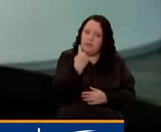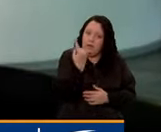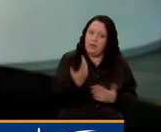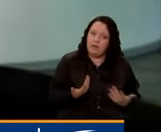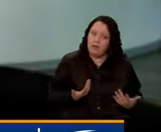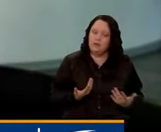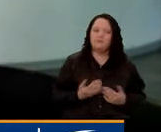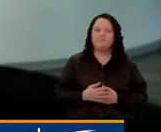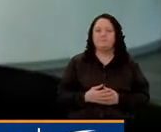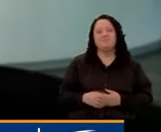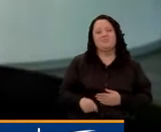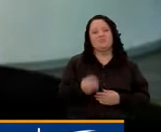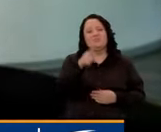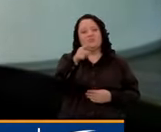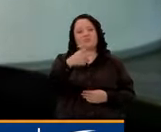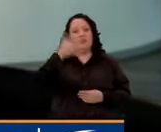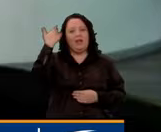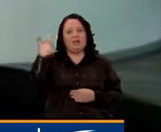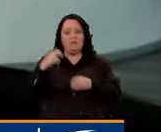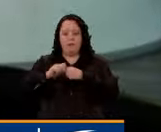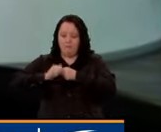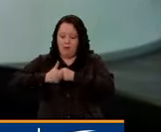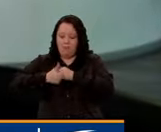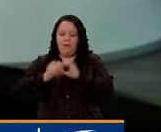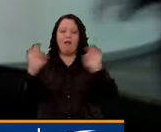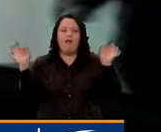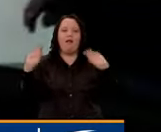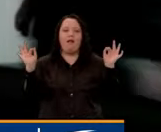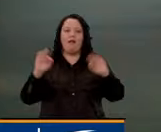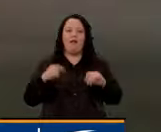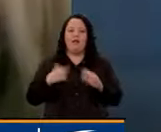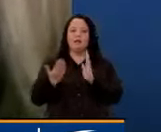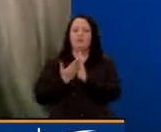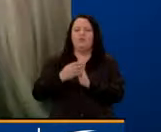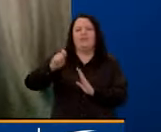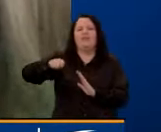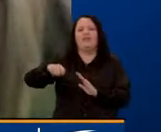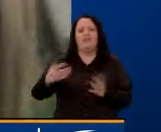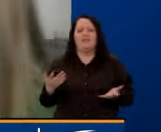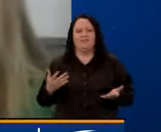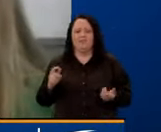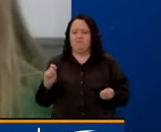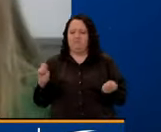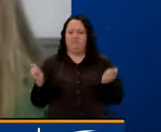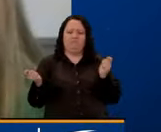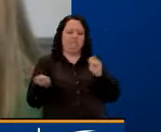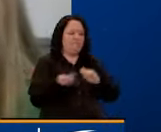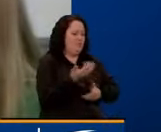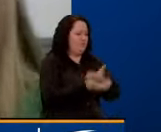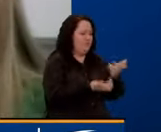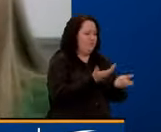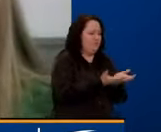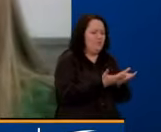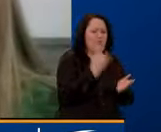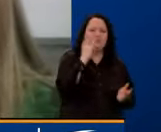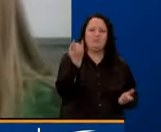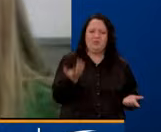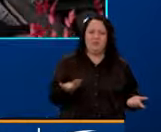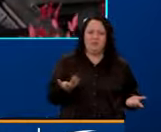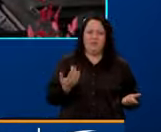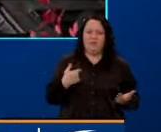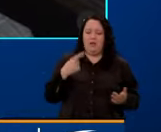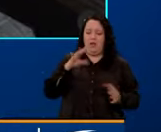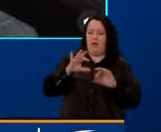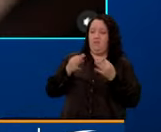usted no pelaba ni una papa iba a estudiar derecho y Por qué terminó estudiando gastronomía no le tenían fe en